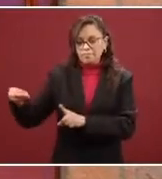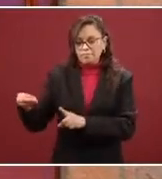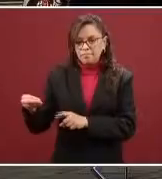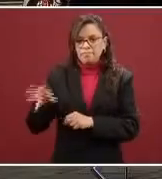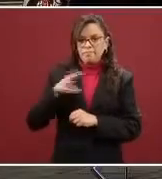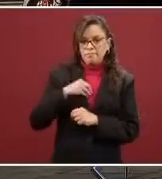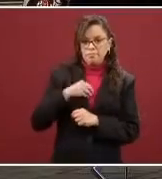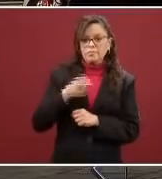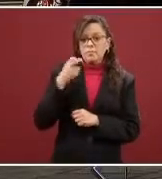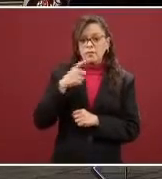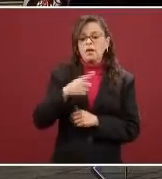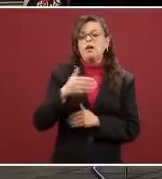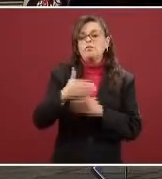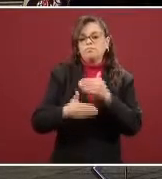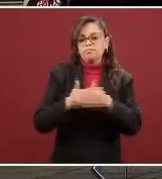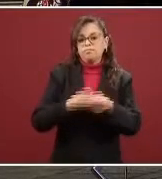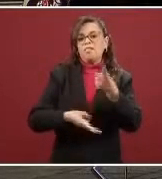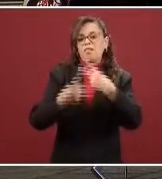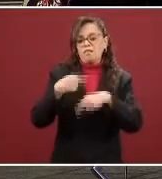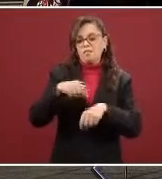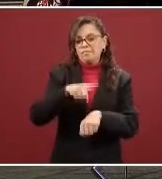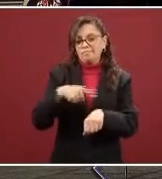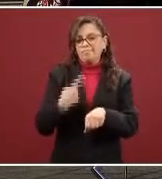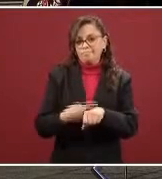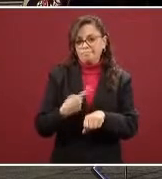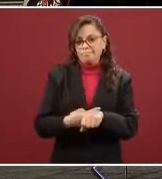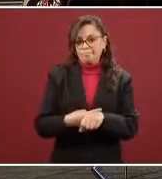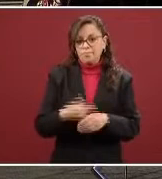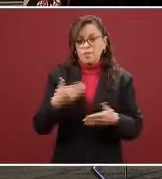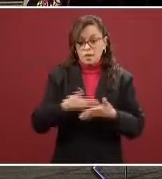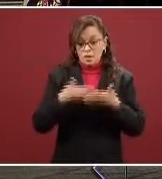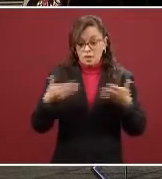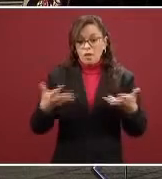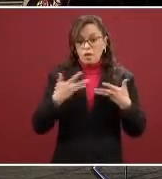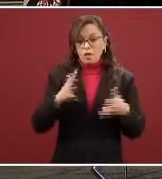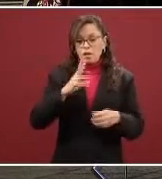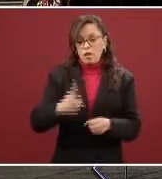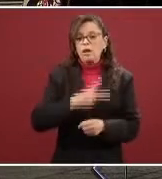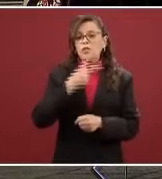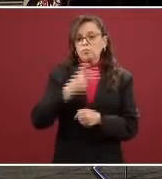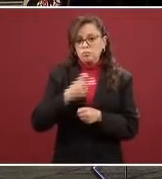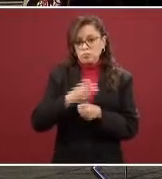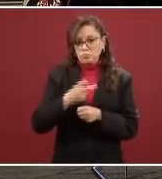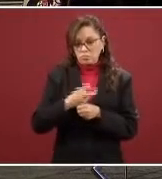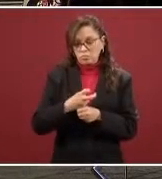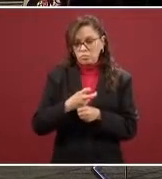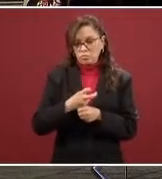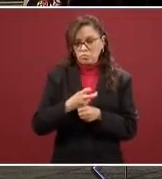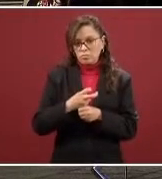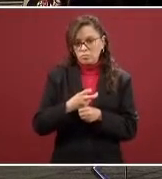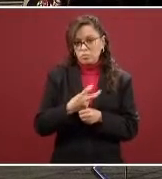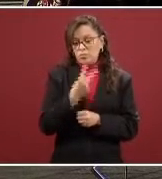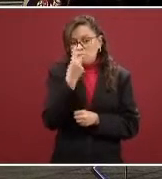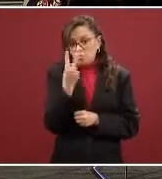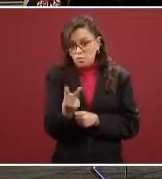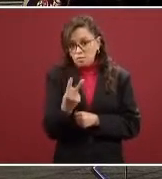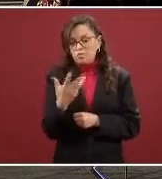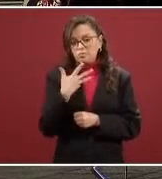la enfermedad. El día de hoy se identifica un segundo brote familiar, por lo tanto tenemos ya 2